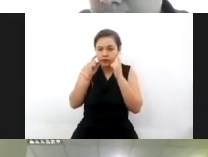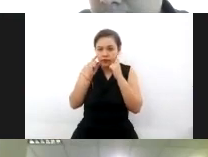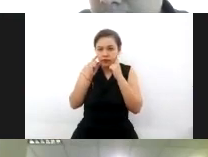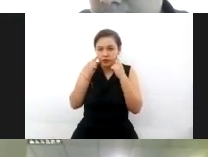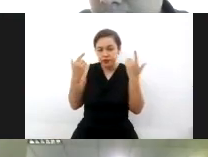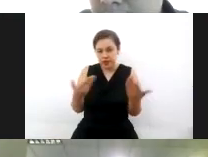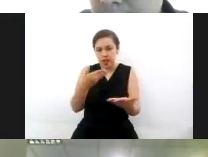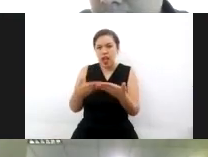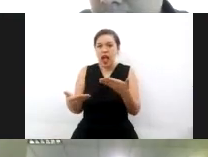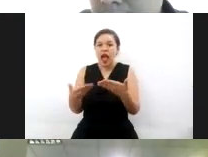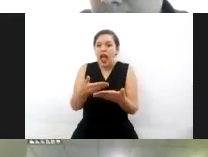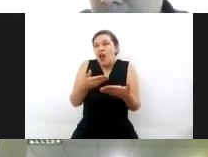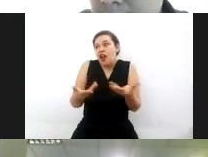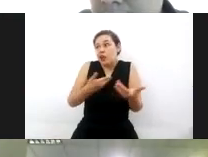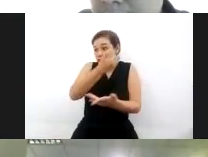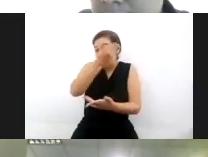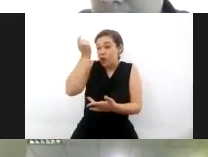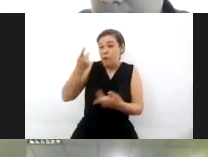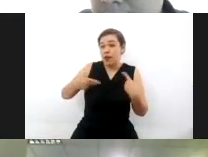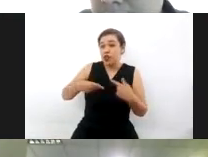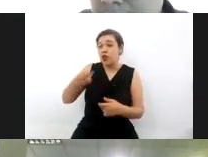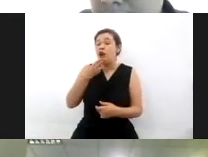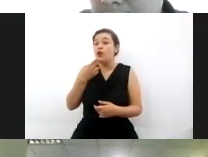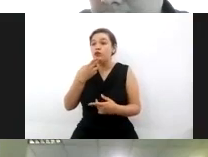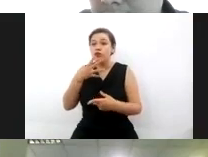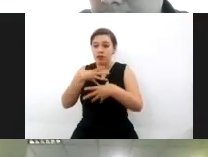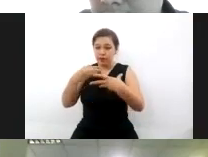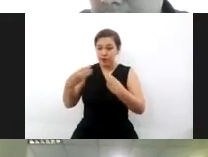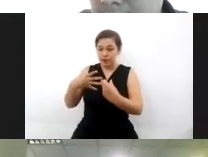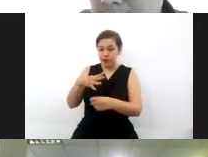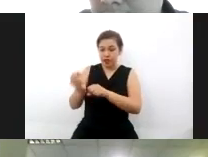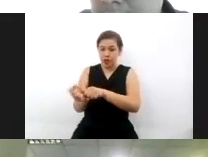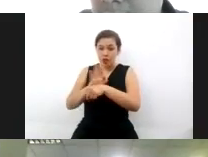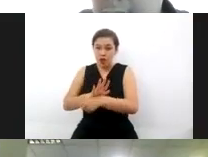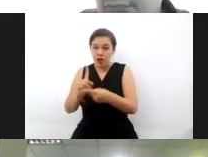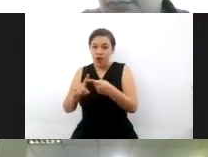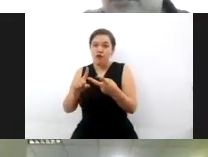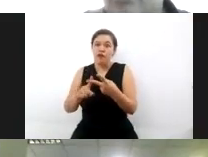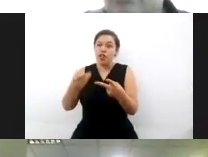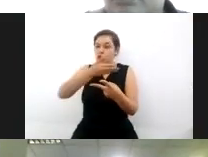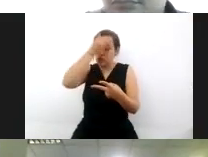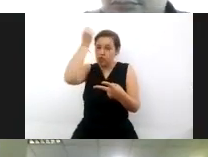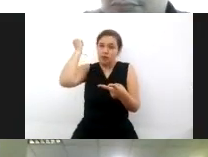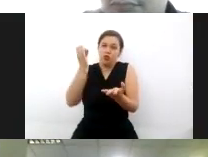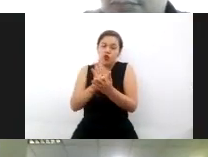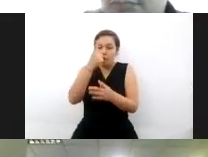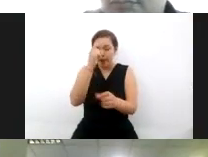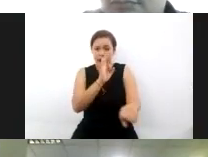de dudosa procedencia y que no sabemos, pues, si la persona está contagiada o no, por eso es que le vamos a dar una disposición final